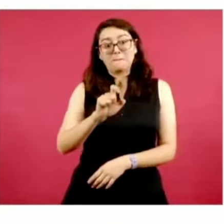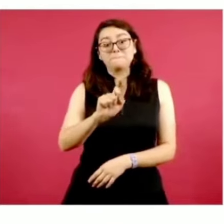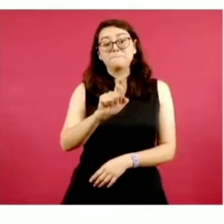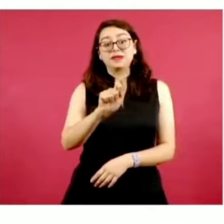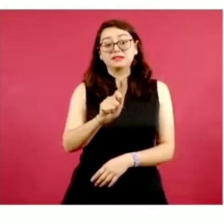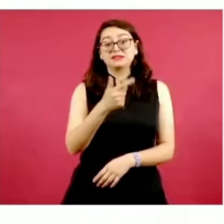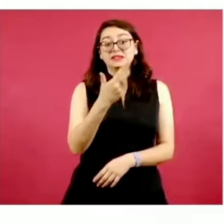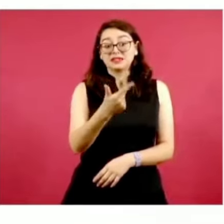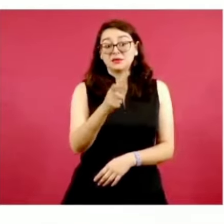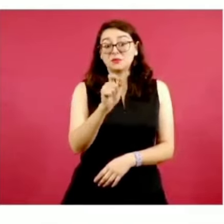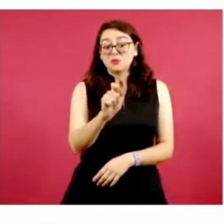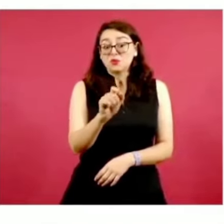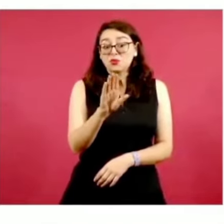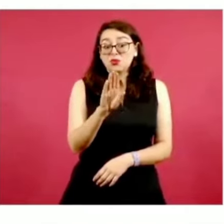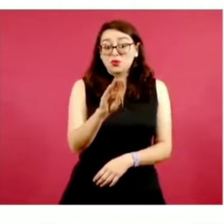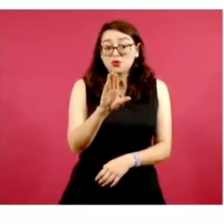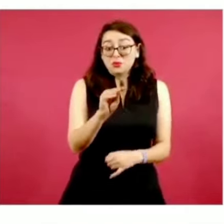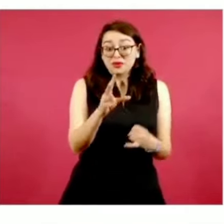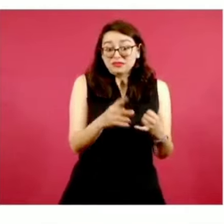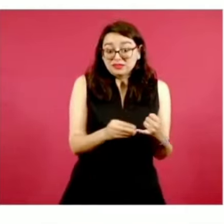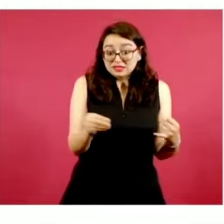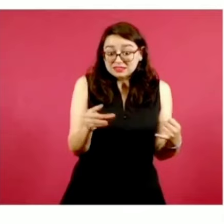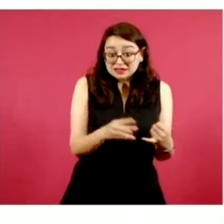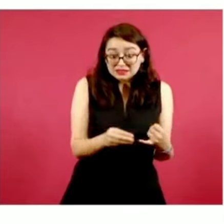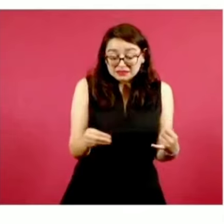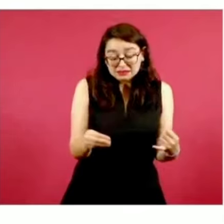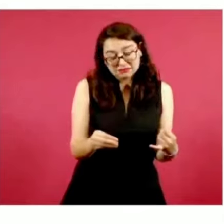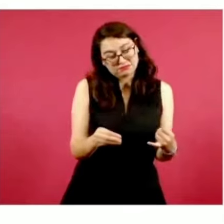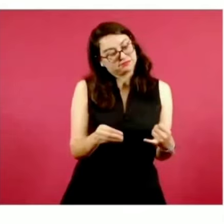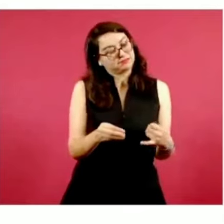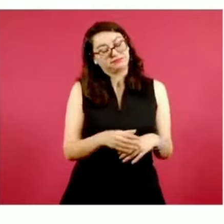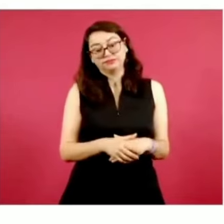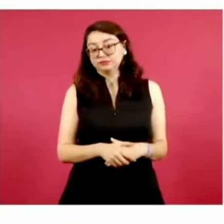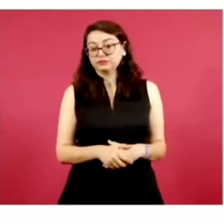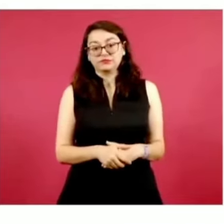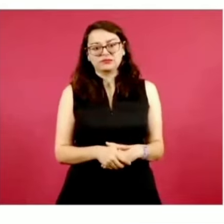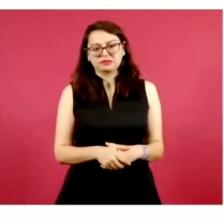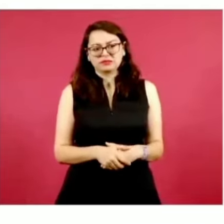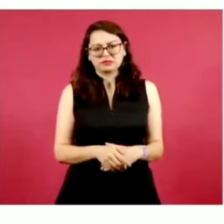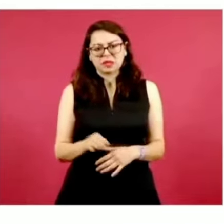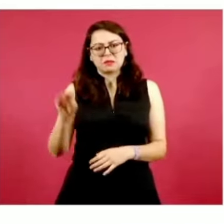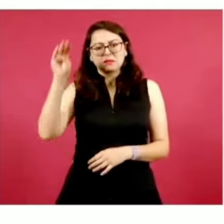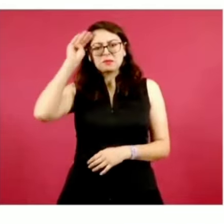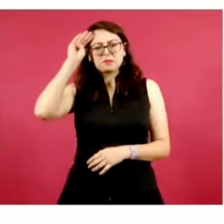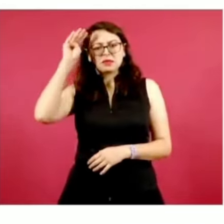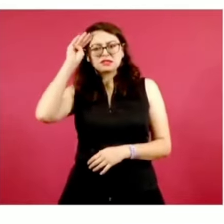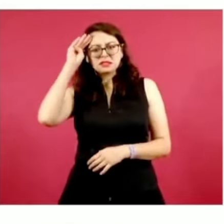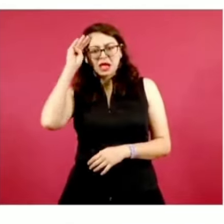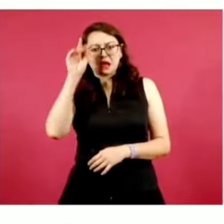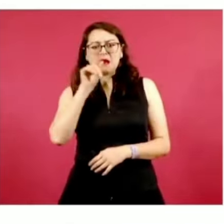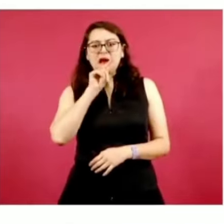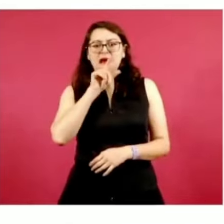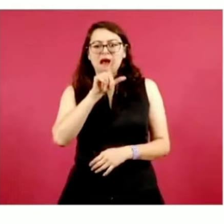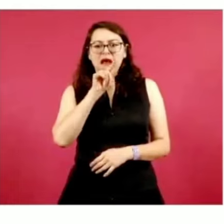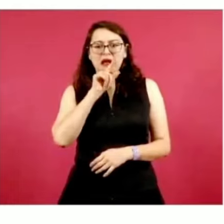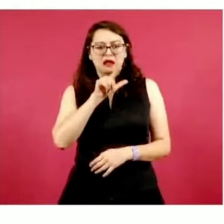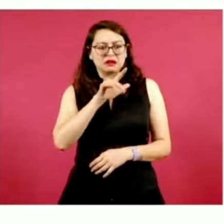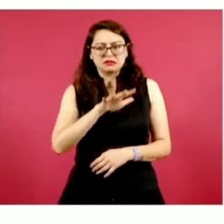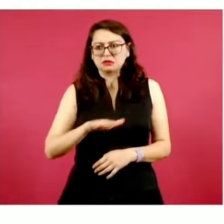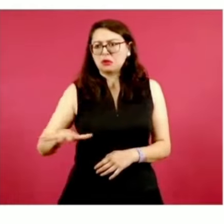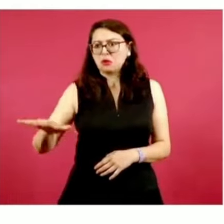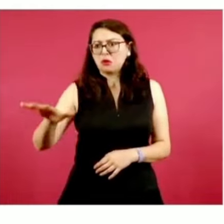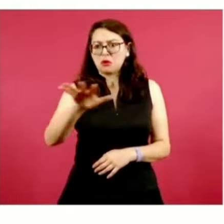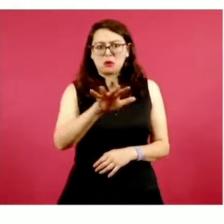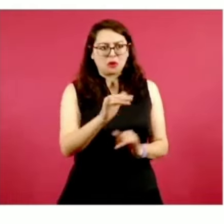90 centavos en el caso de la roja vamos a echar un ojo a ver si al menos estos litros tan caros allí en Jalisco al menos se están